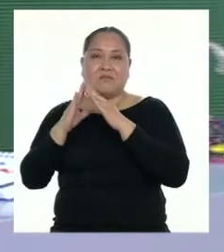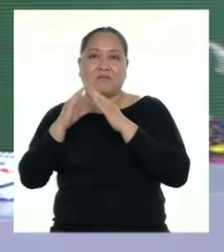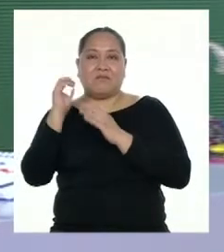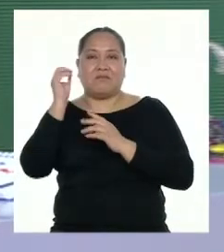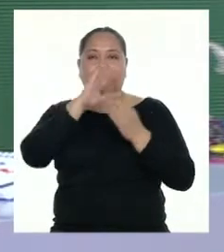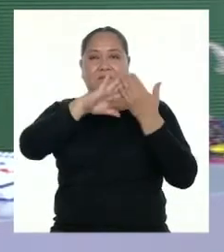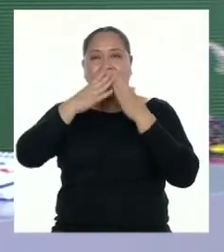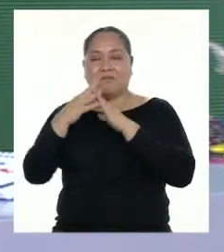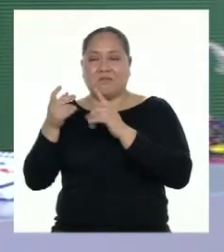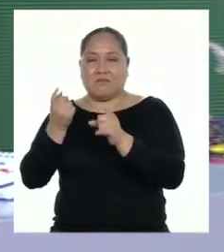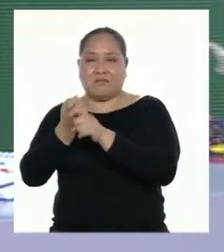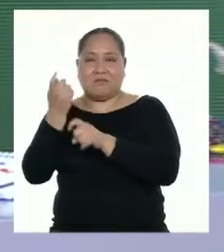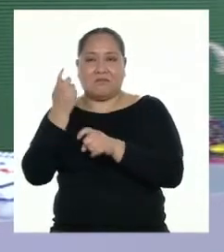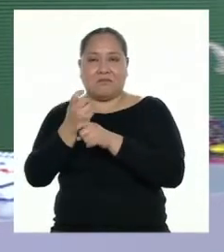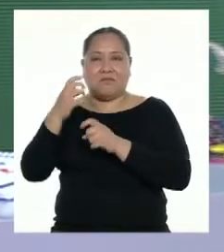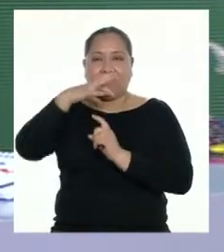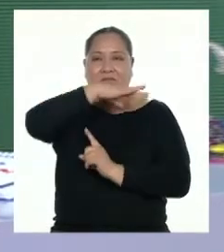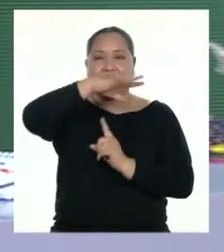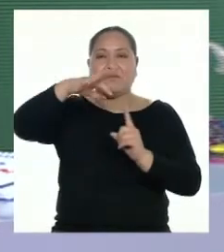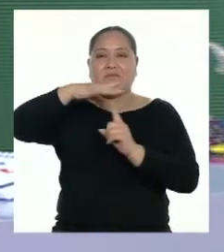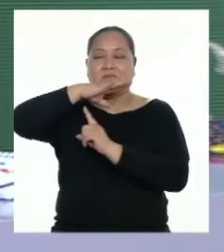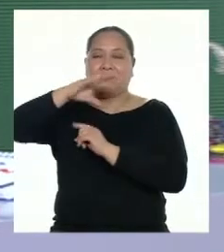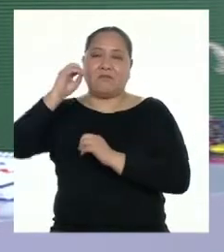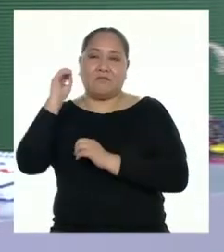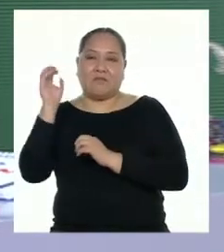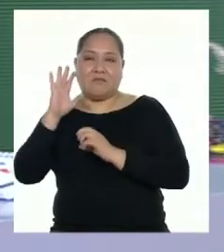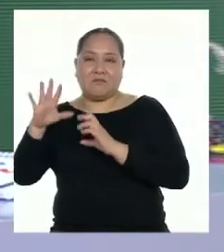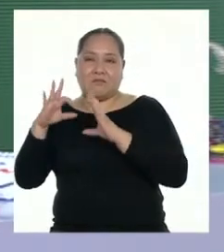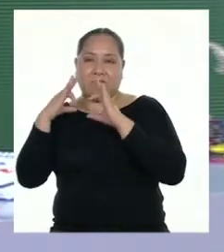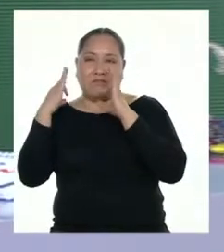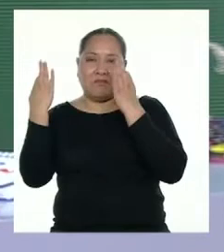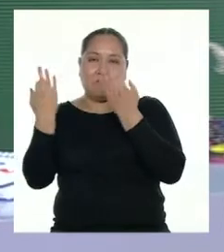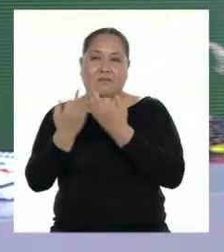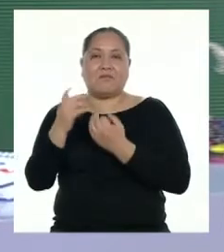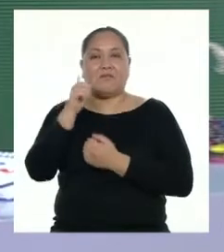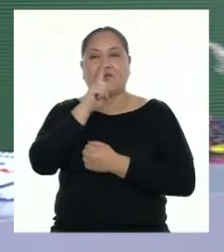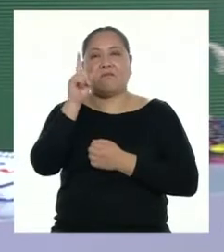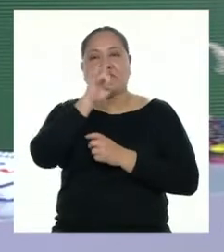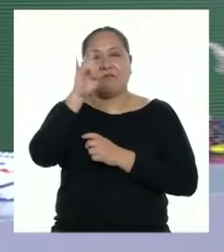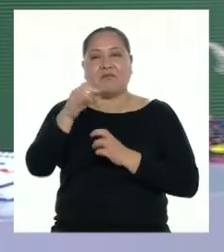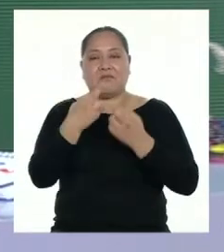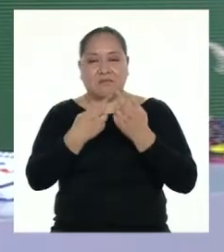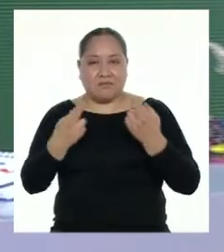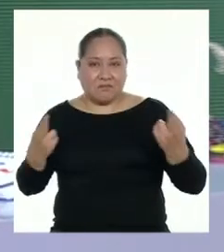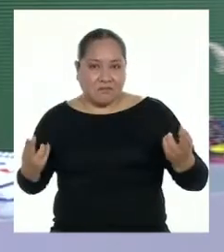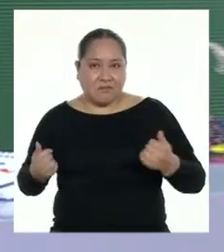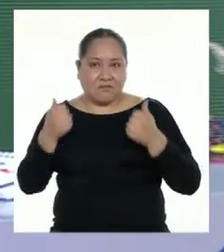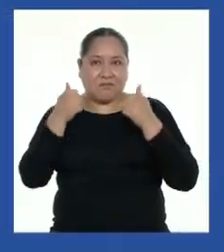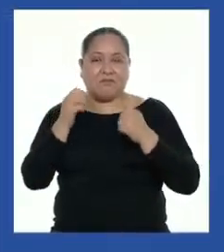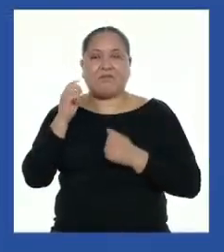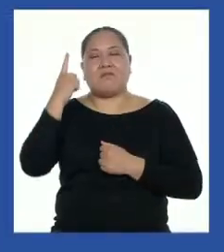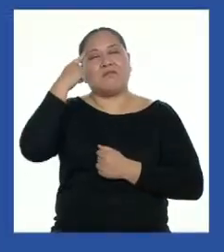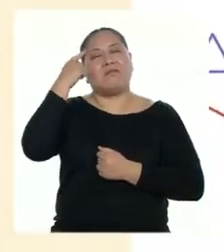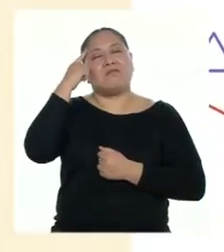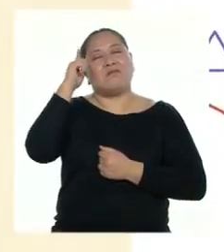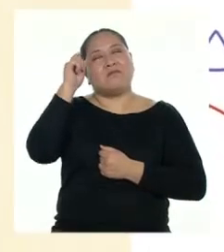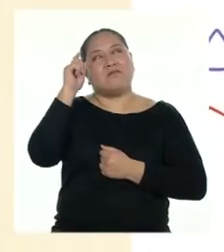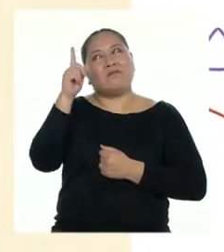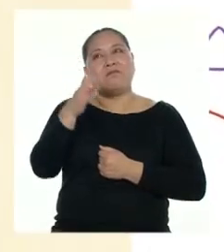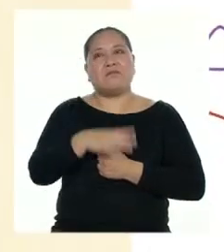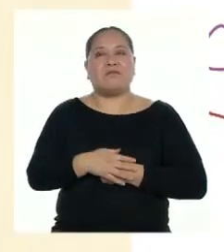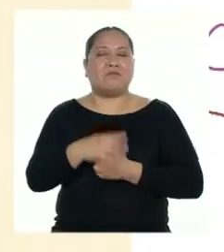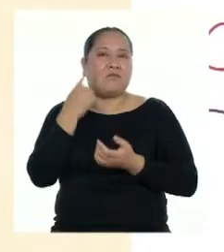y la economía del hogar, por no usar de manera eficiente y óptima los recursos, nos planteamos la siguiente pregunta.